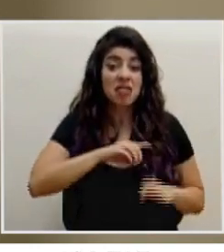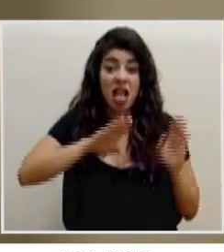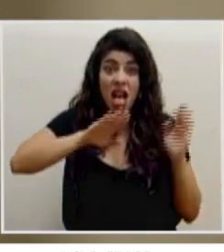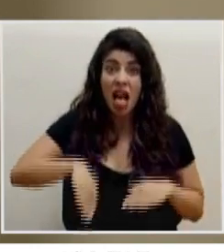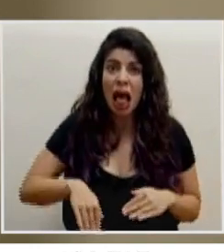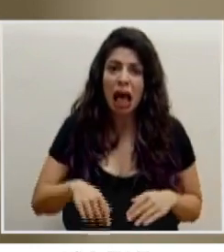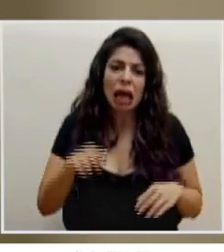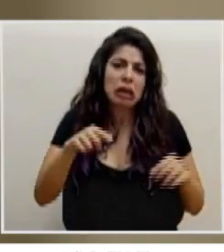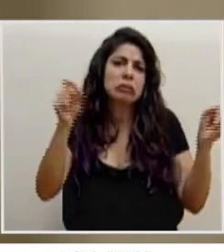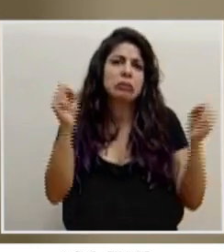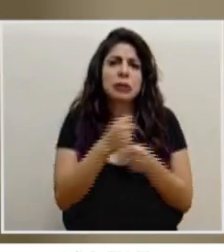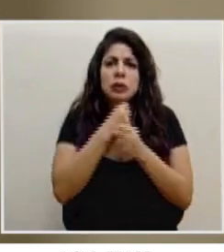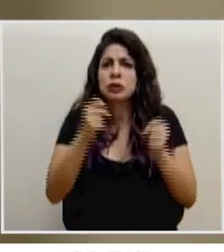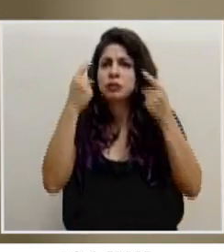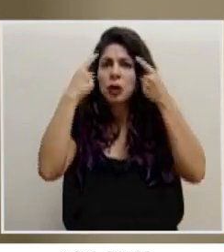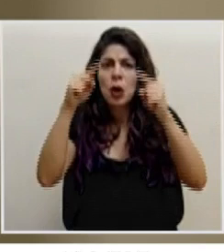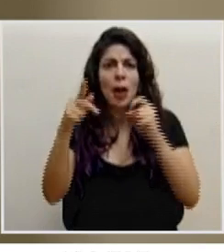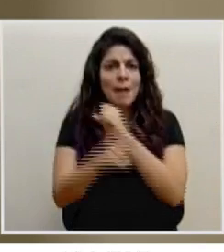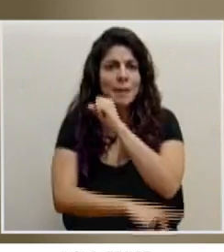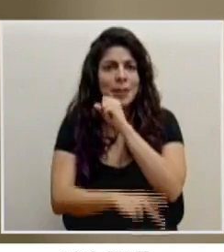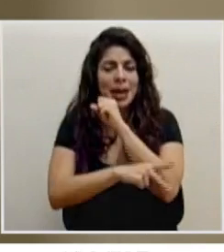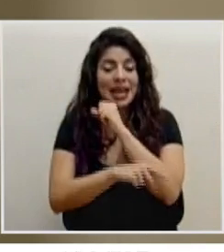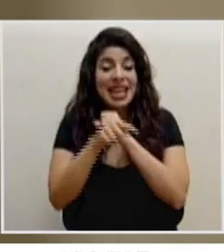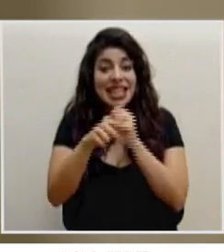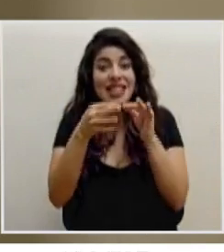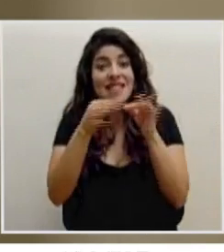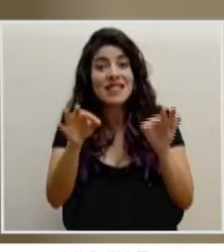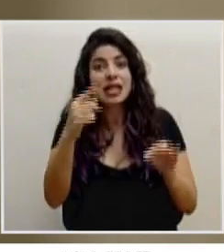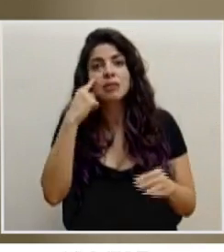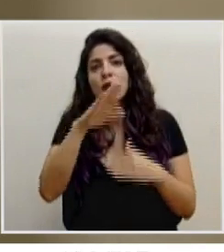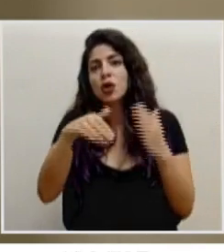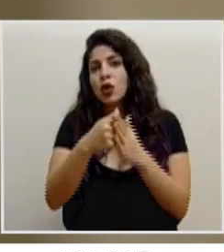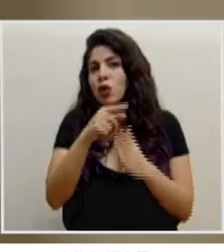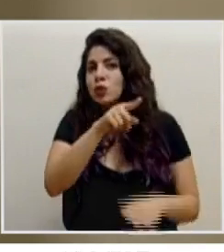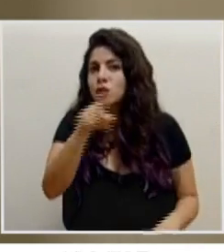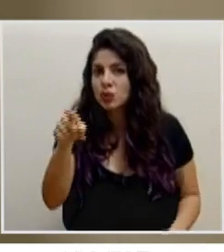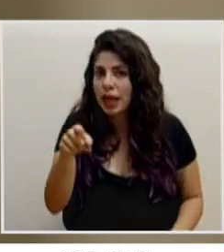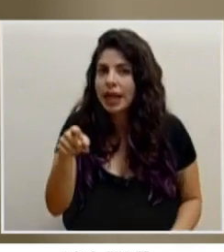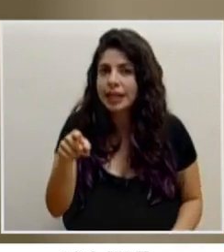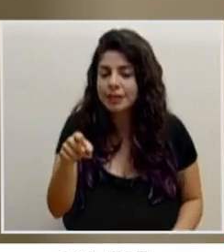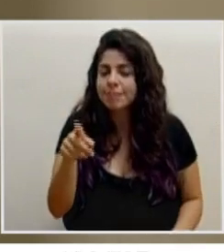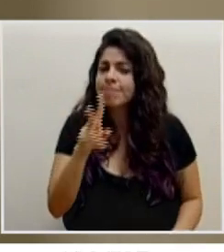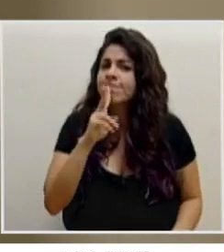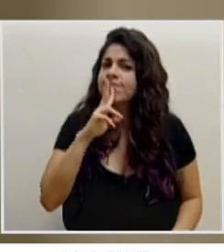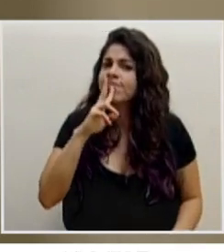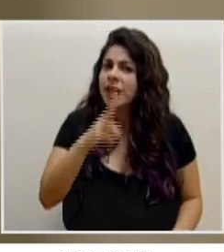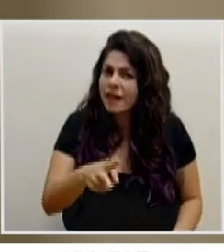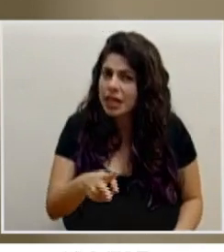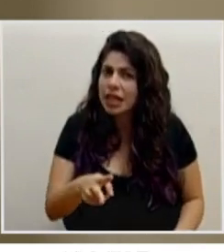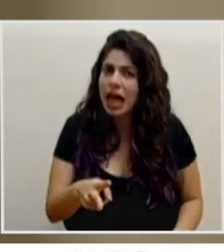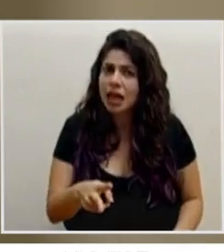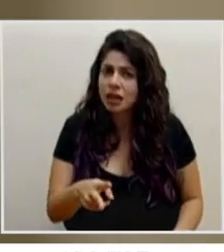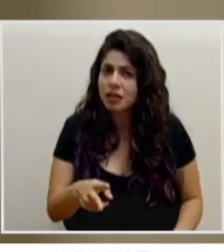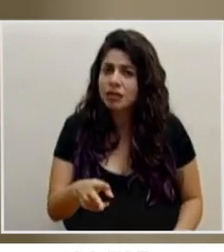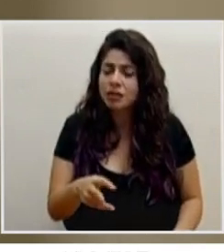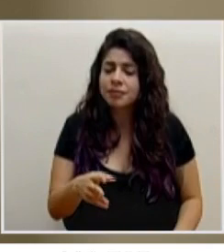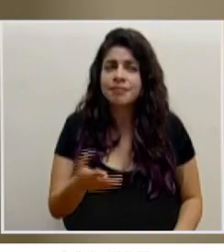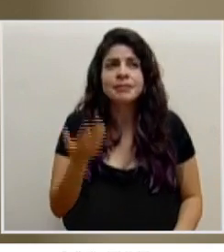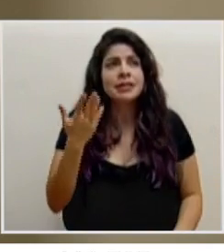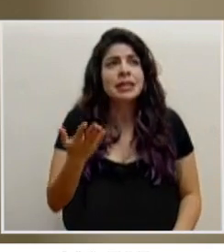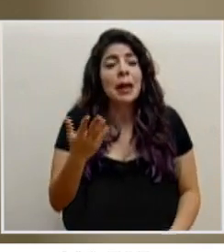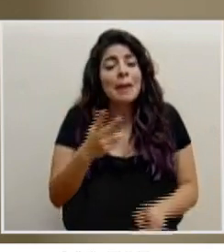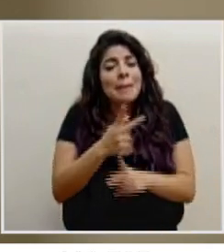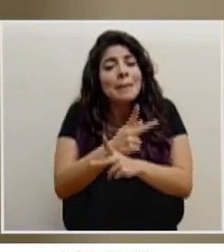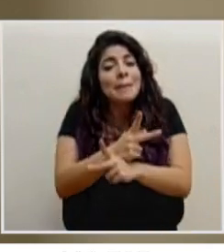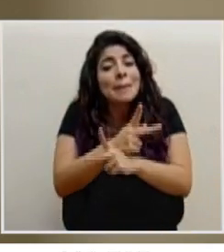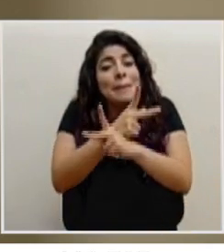no lo sacamos como país. Y esa frase es para todos ustedes, para todas ustedes. O sea, de verdad, ¿por qué? O sea,